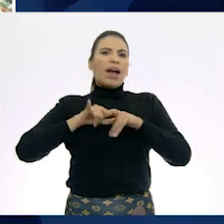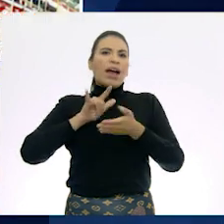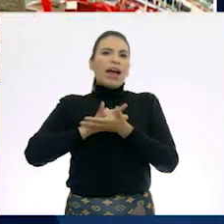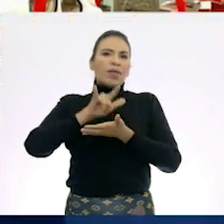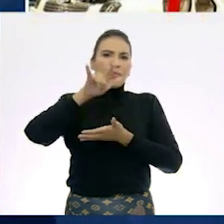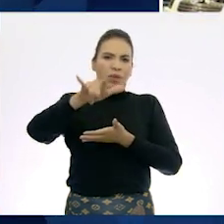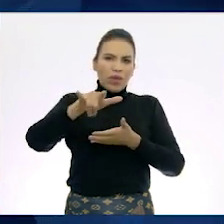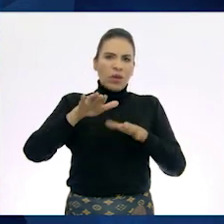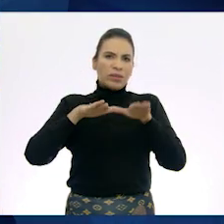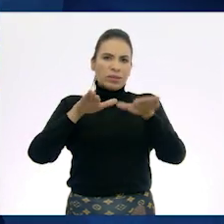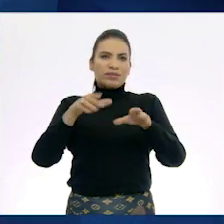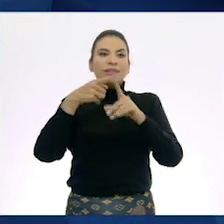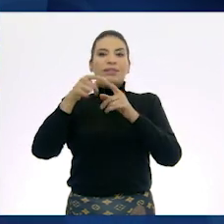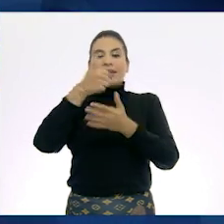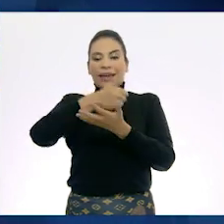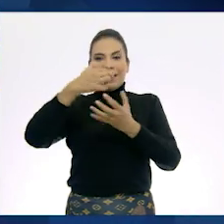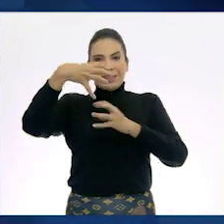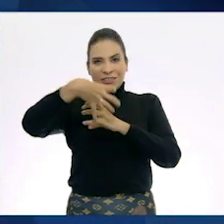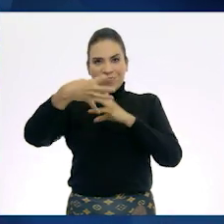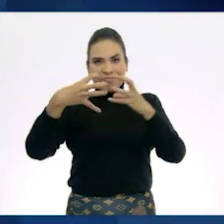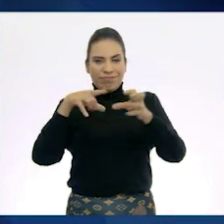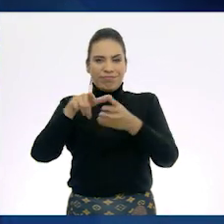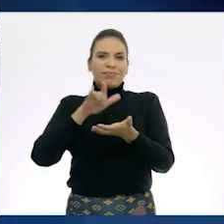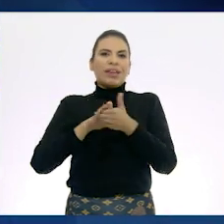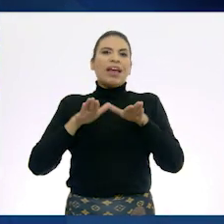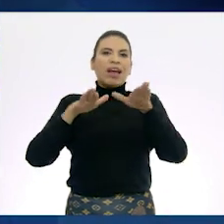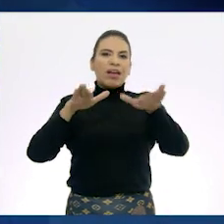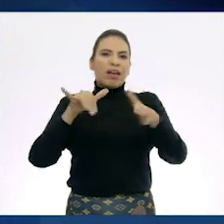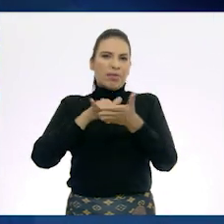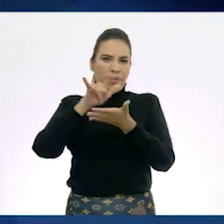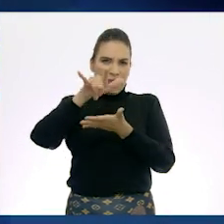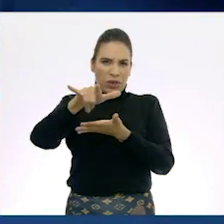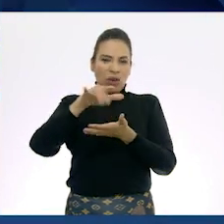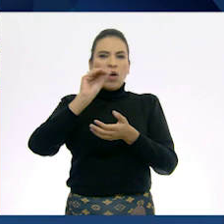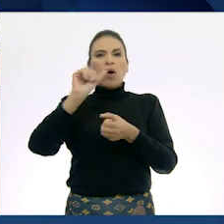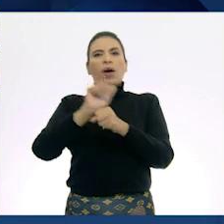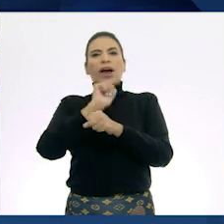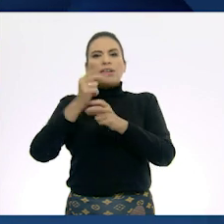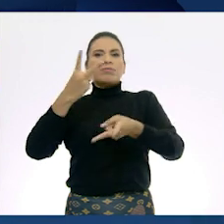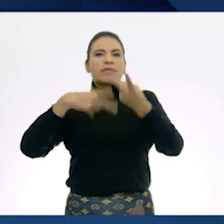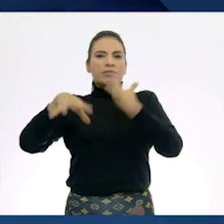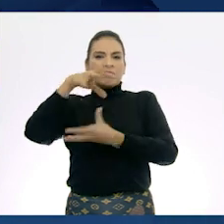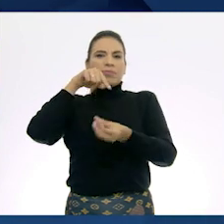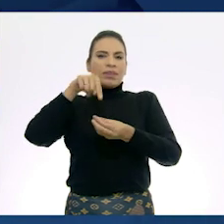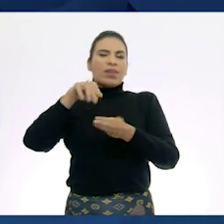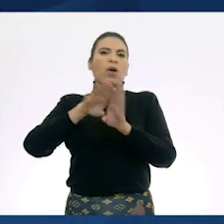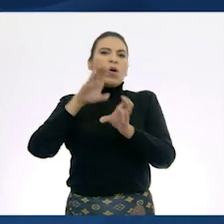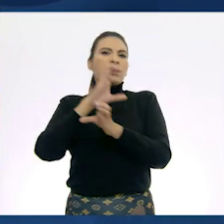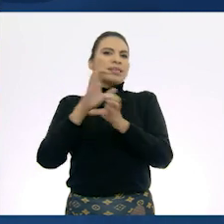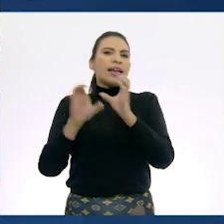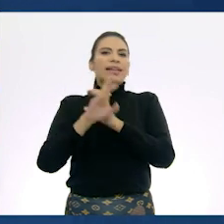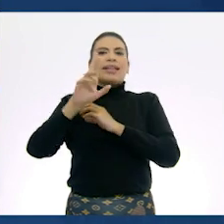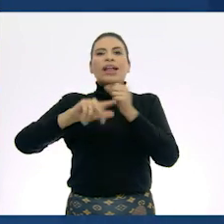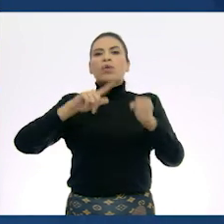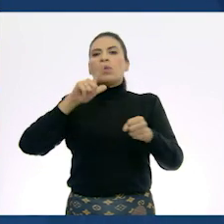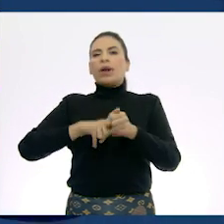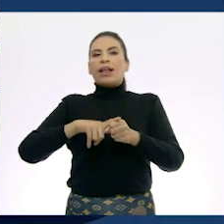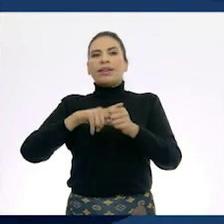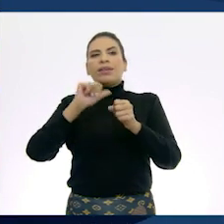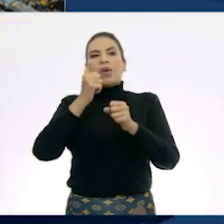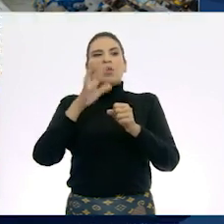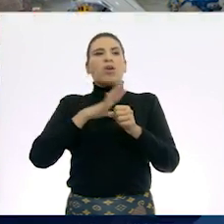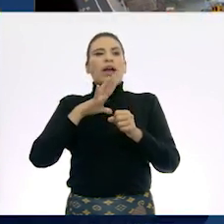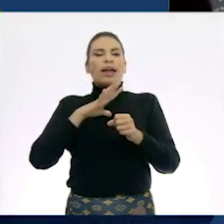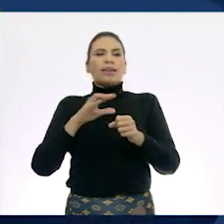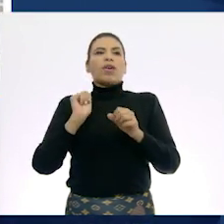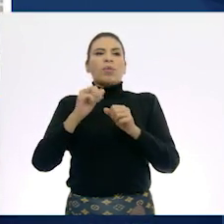obviamente, cada parte que va a integrar ese avión, ese auto, va a venir de un recurso natural. Uh-huh. Y tenemos lo que abajo, la